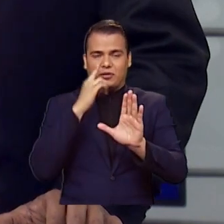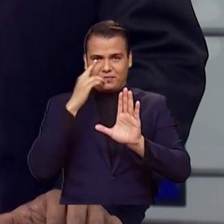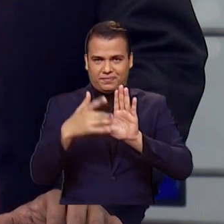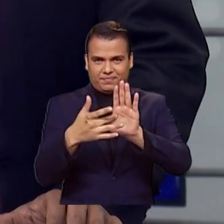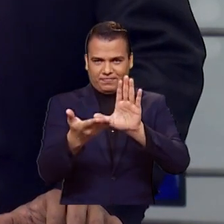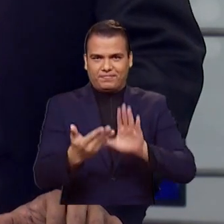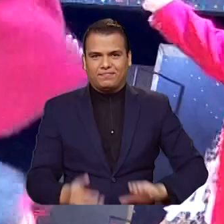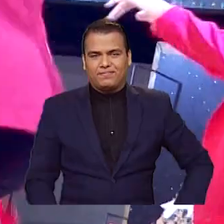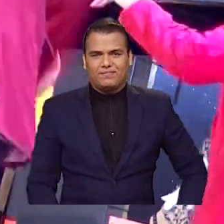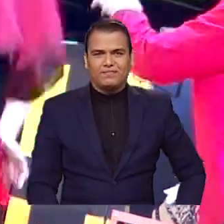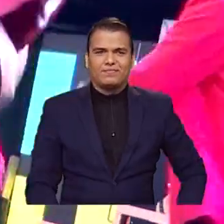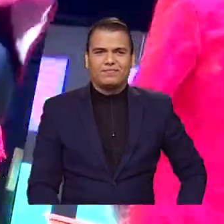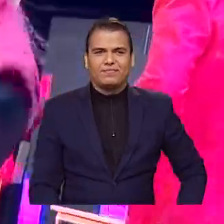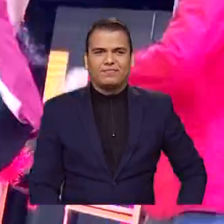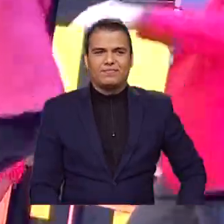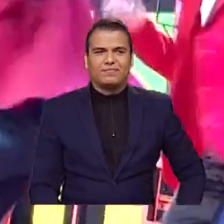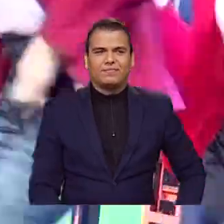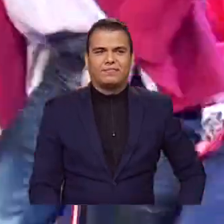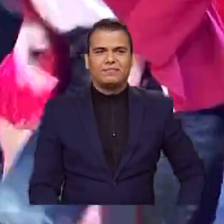caleños.